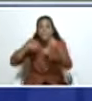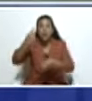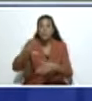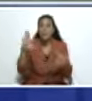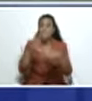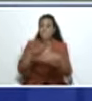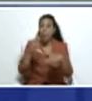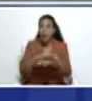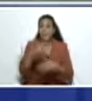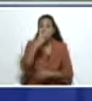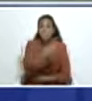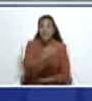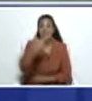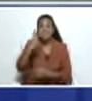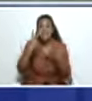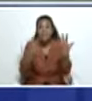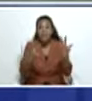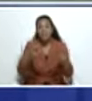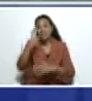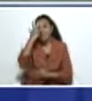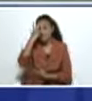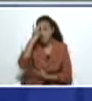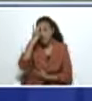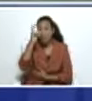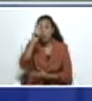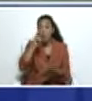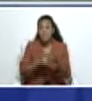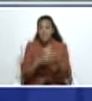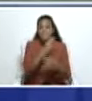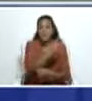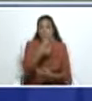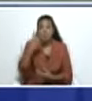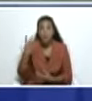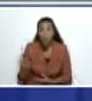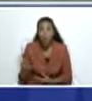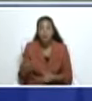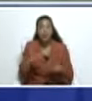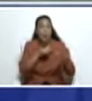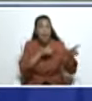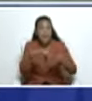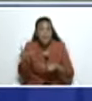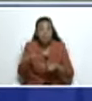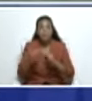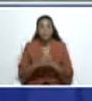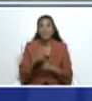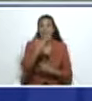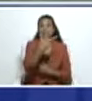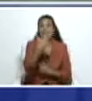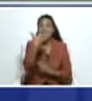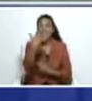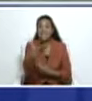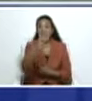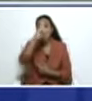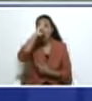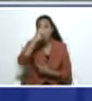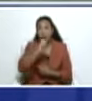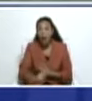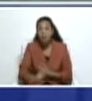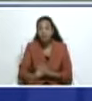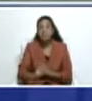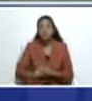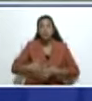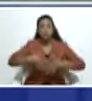martes 27 de febrero del 2024, cuando se conmemoran 35 años de